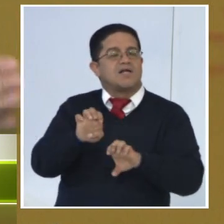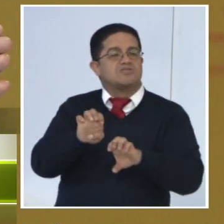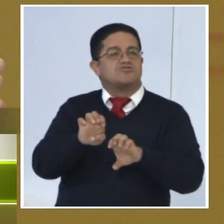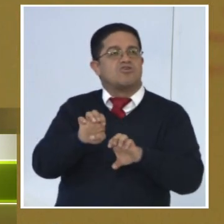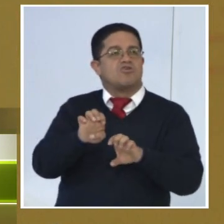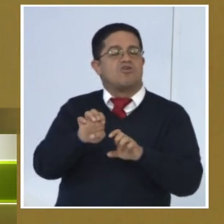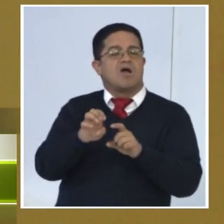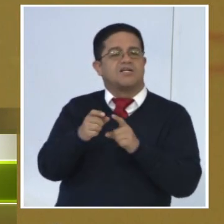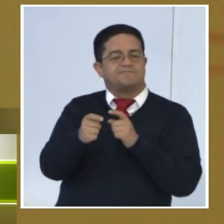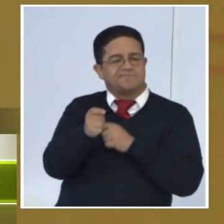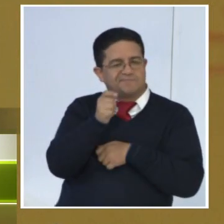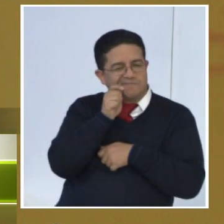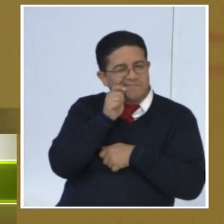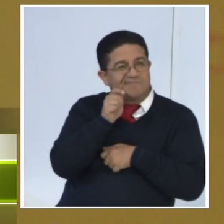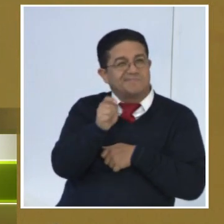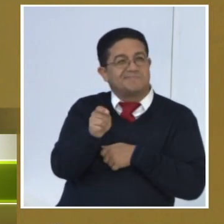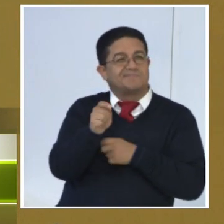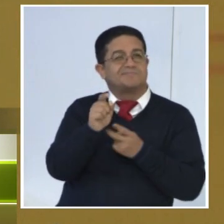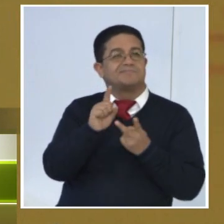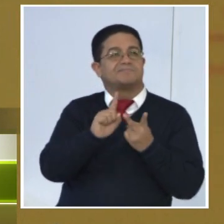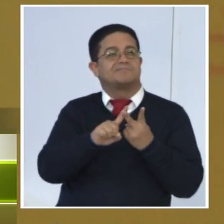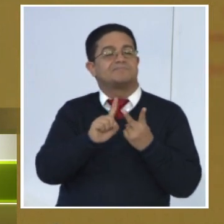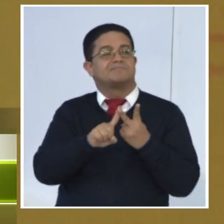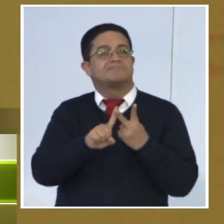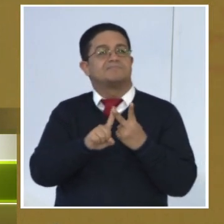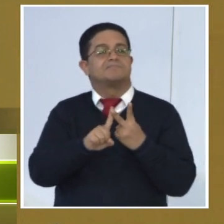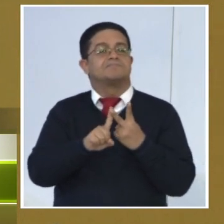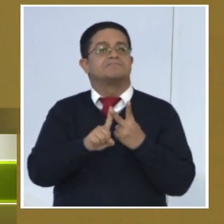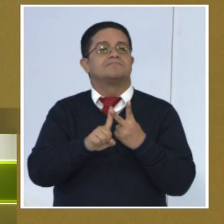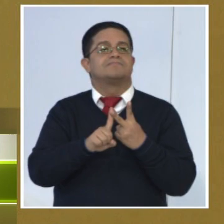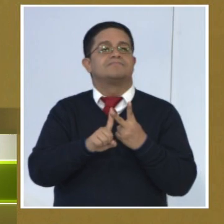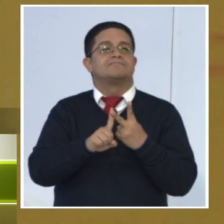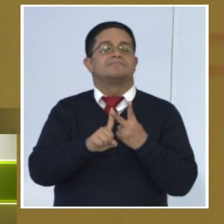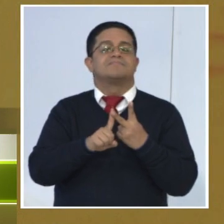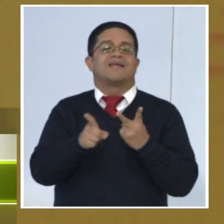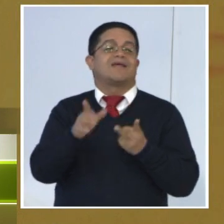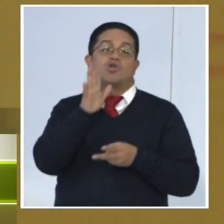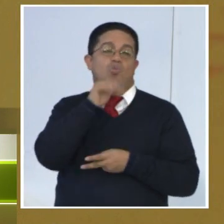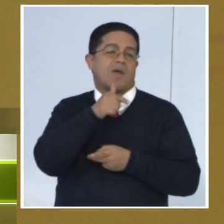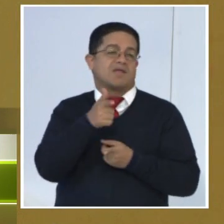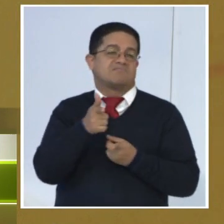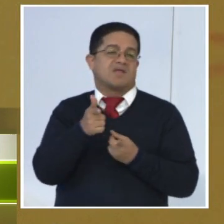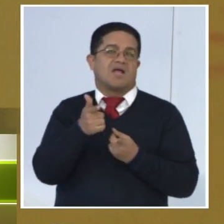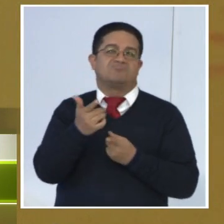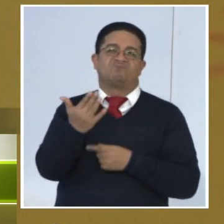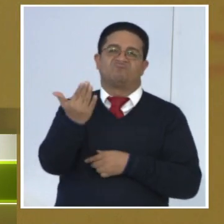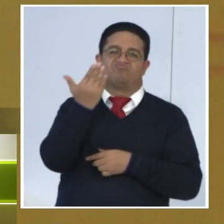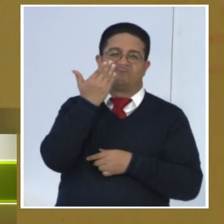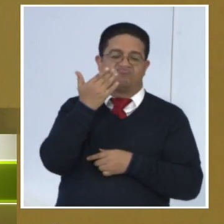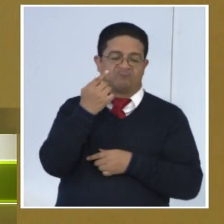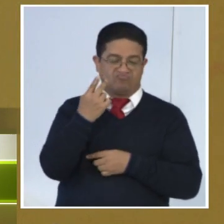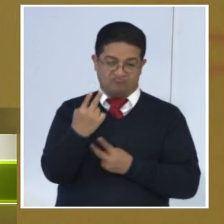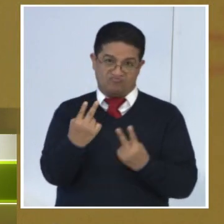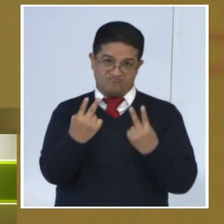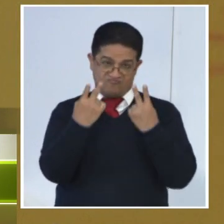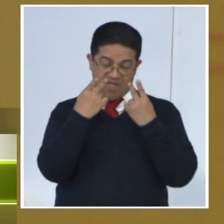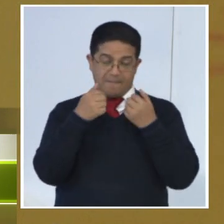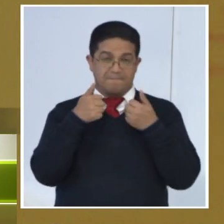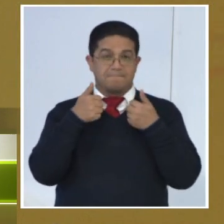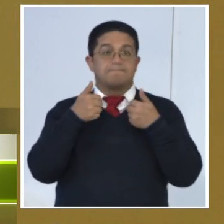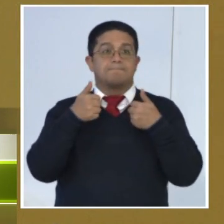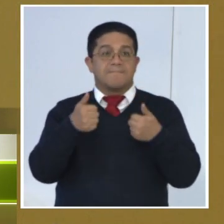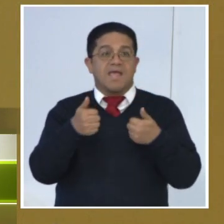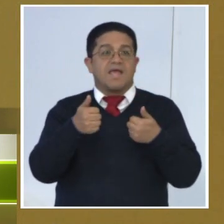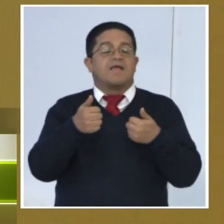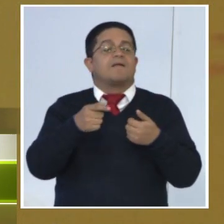rojo, de la evaluación del alineamiento, de que no haya anormalidades en la estructura externa, y cuando la ven,